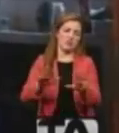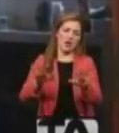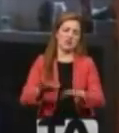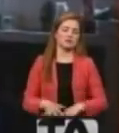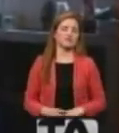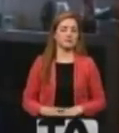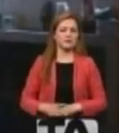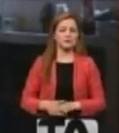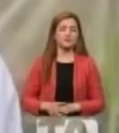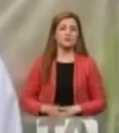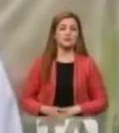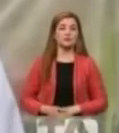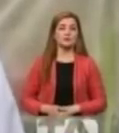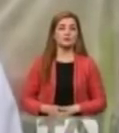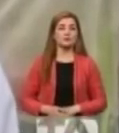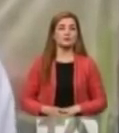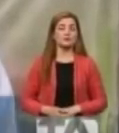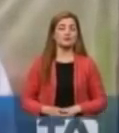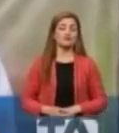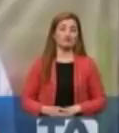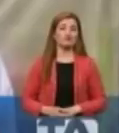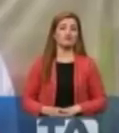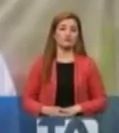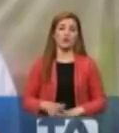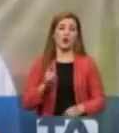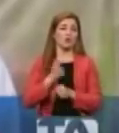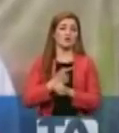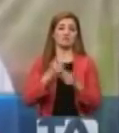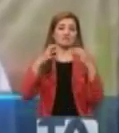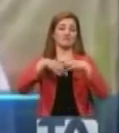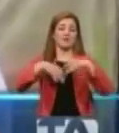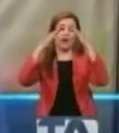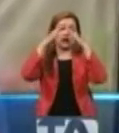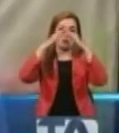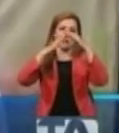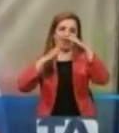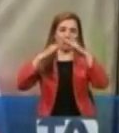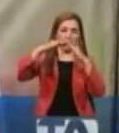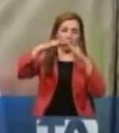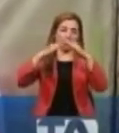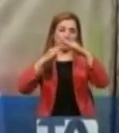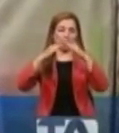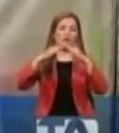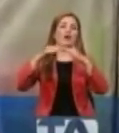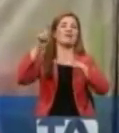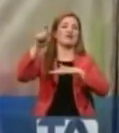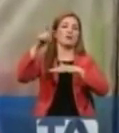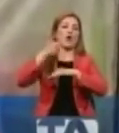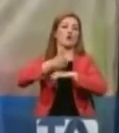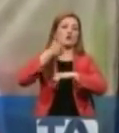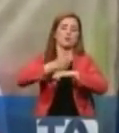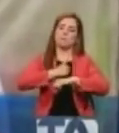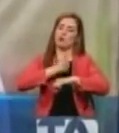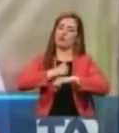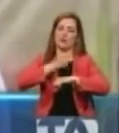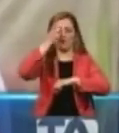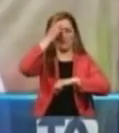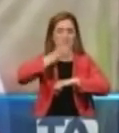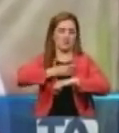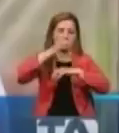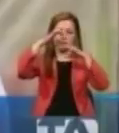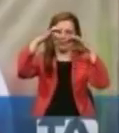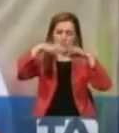serán derrocadas. Amerita esta circunstancia y nosotros como autoridades locales, como